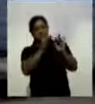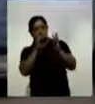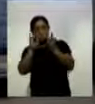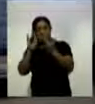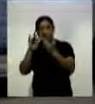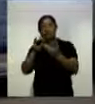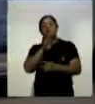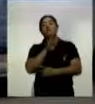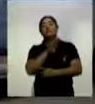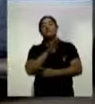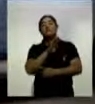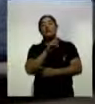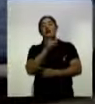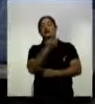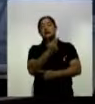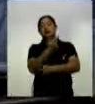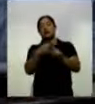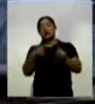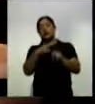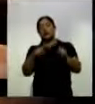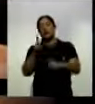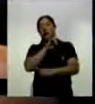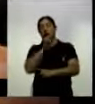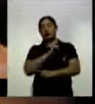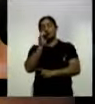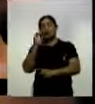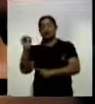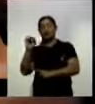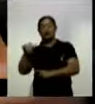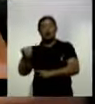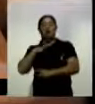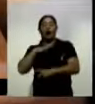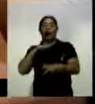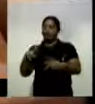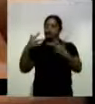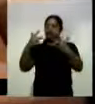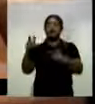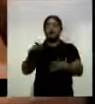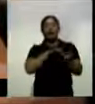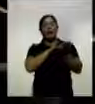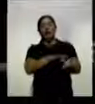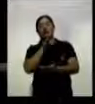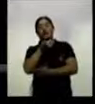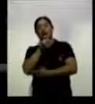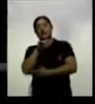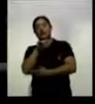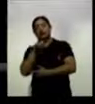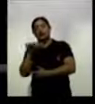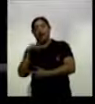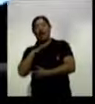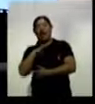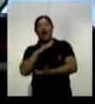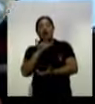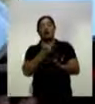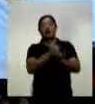a las 19:30 horas en la plataforma Zoom. Detalló que con el apoyo de la empresa Itiza se ofertarán vacantes de ayudante